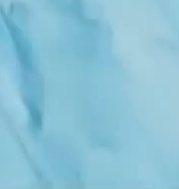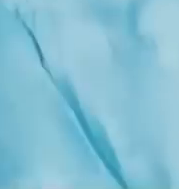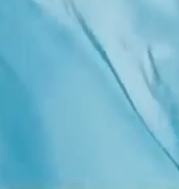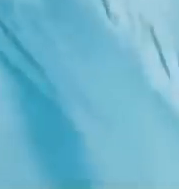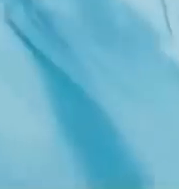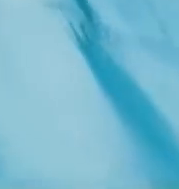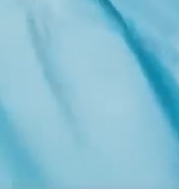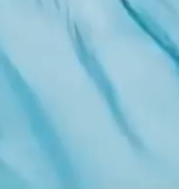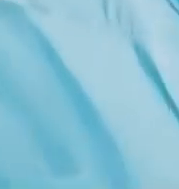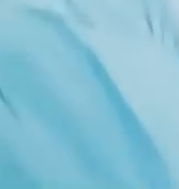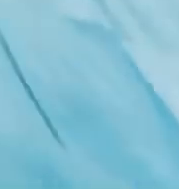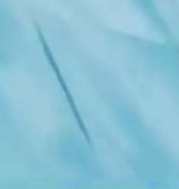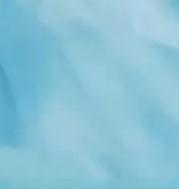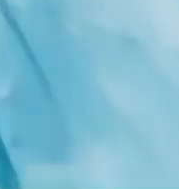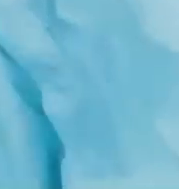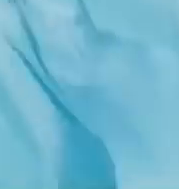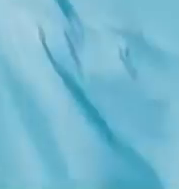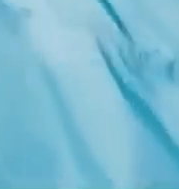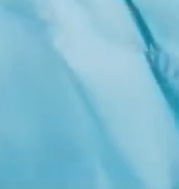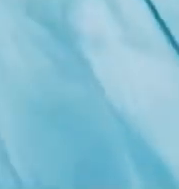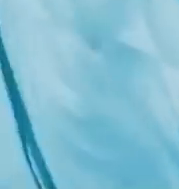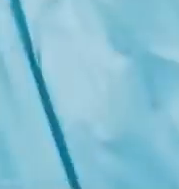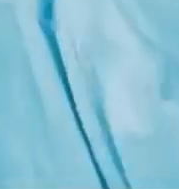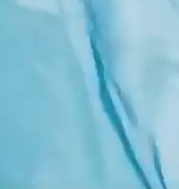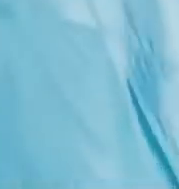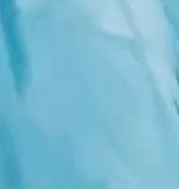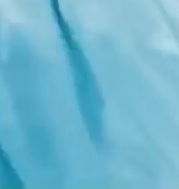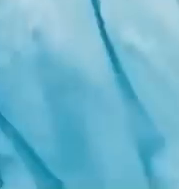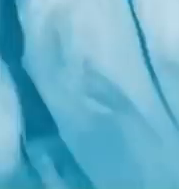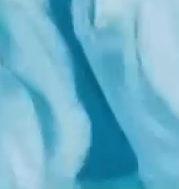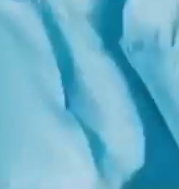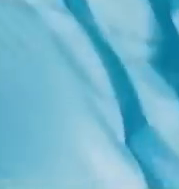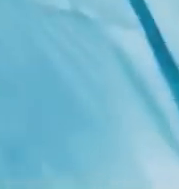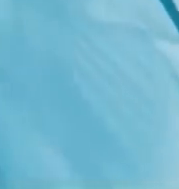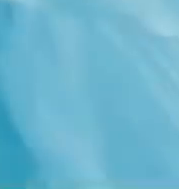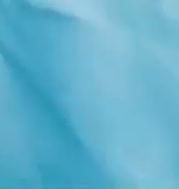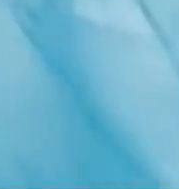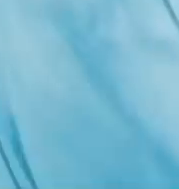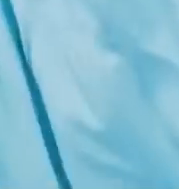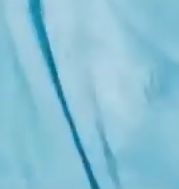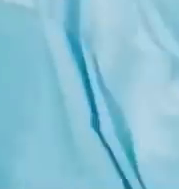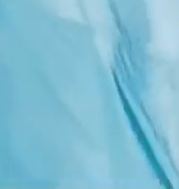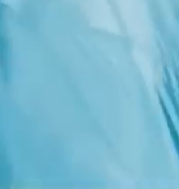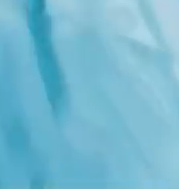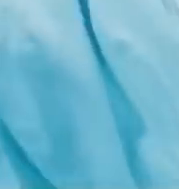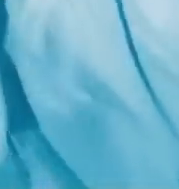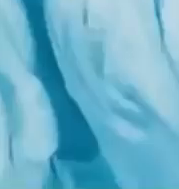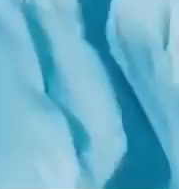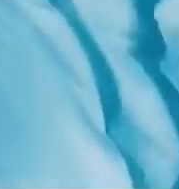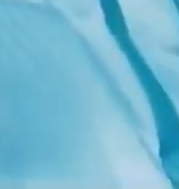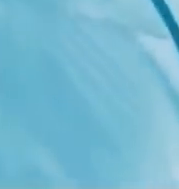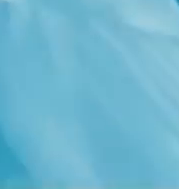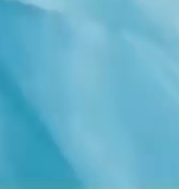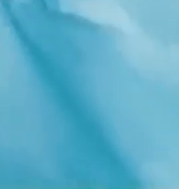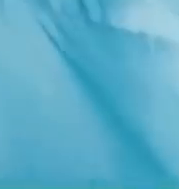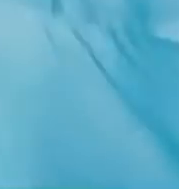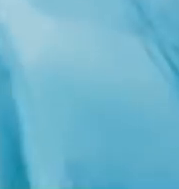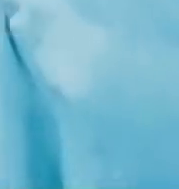815/19, habla a todo el país el señor Presidente de la Nación, Mauricio Macri.